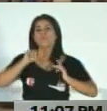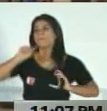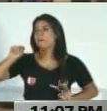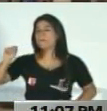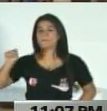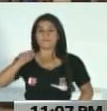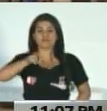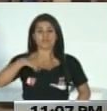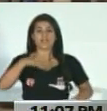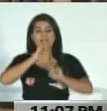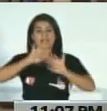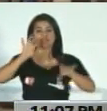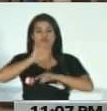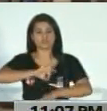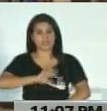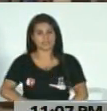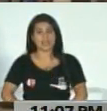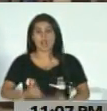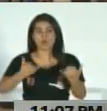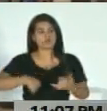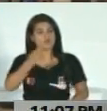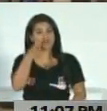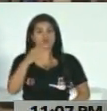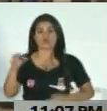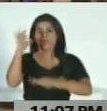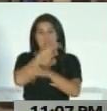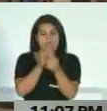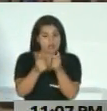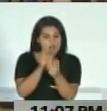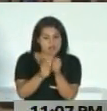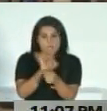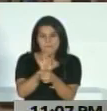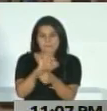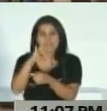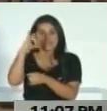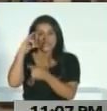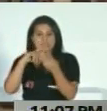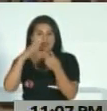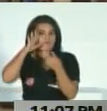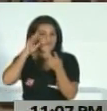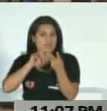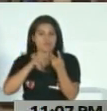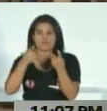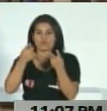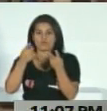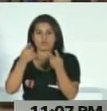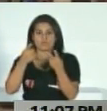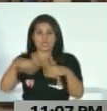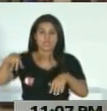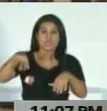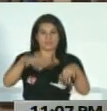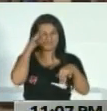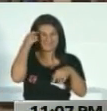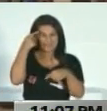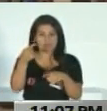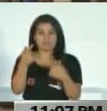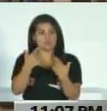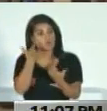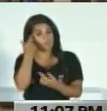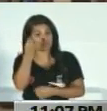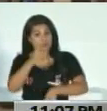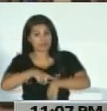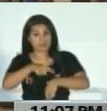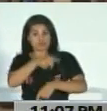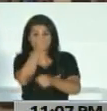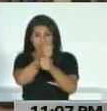utilizábamos en las redes sociales. Ahora yo tengo todo el día en Snapchat, Instagram, Facebook, etc. Y me pregunto, no sé en qué tiempo ejerce